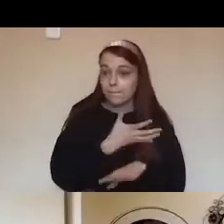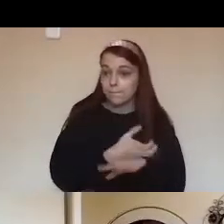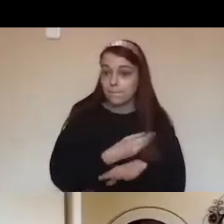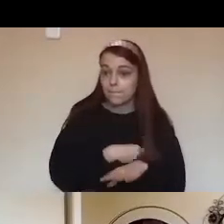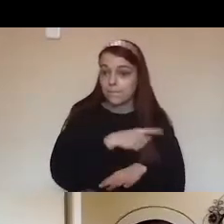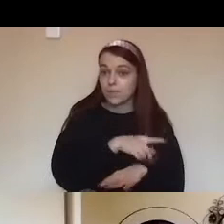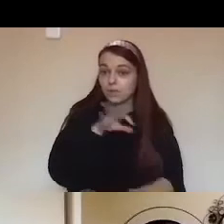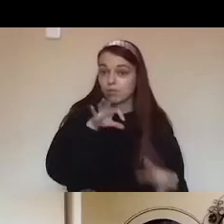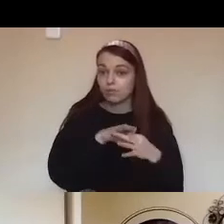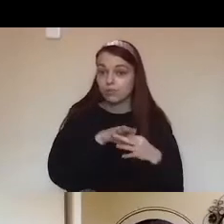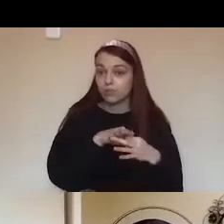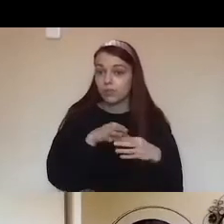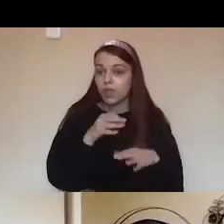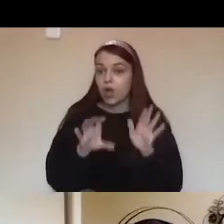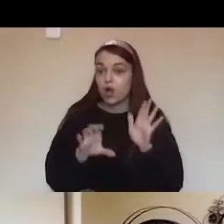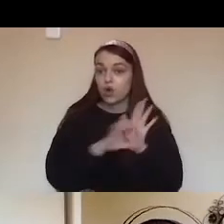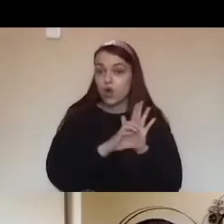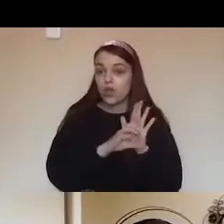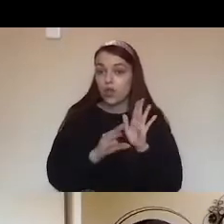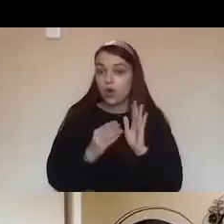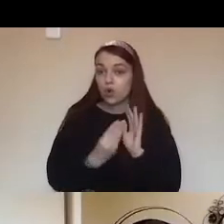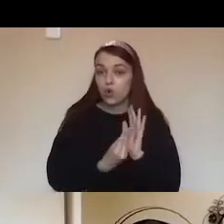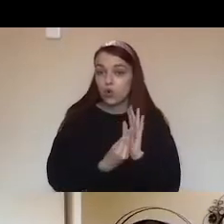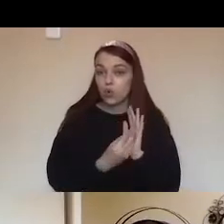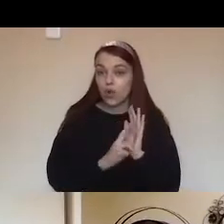códigos QR que están disponibles a lo largo